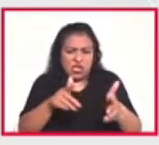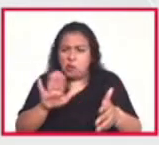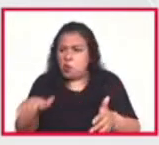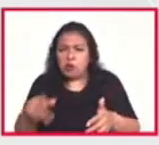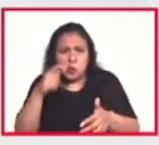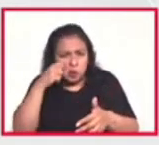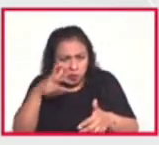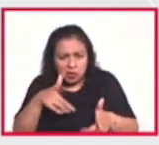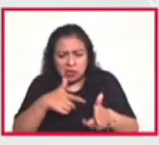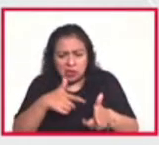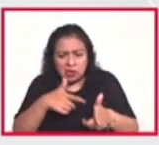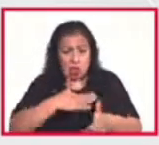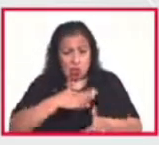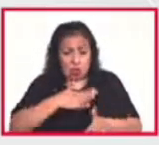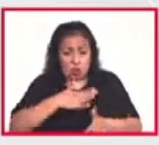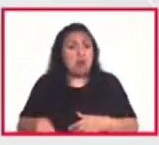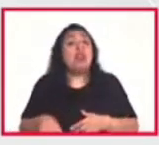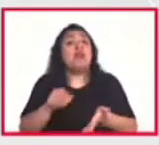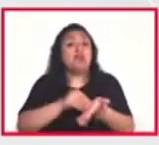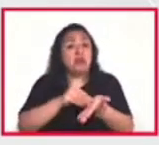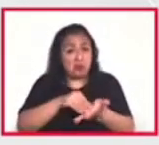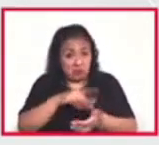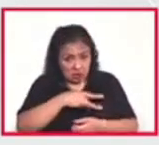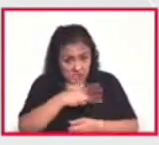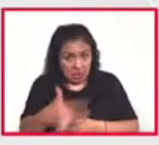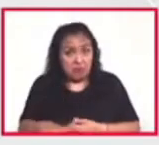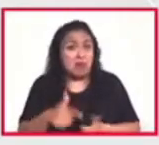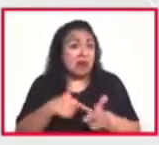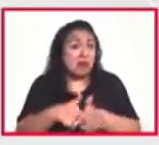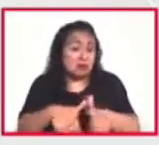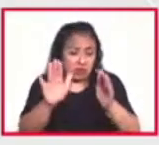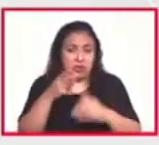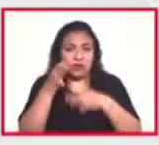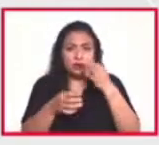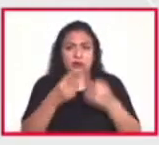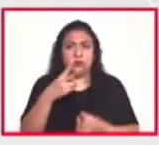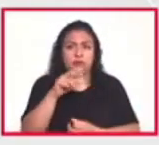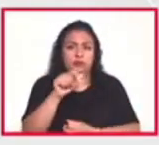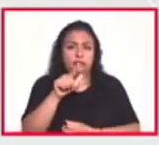yo muera, seguiré enamorado. Noticias 22, Alberto Aranda.